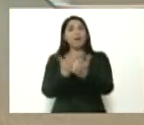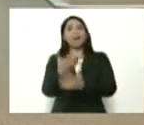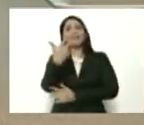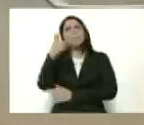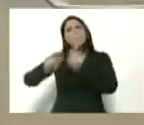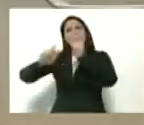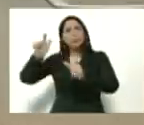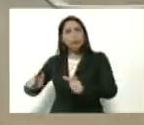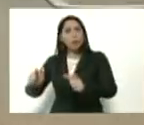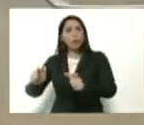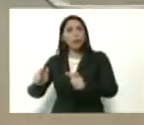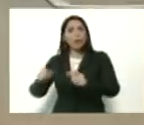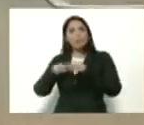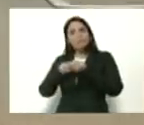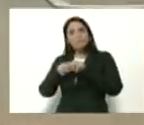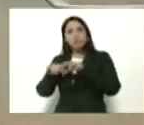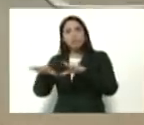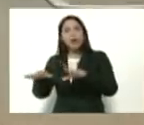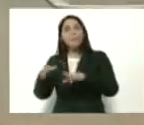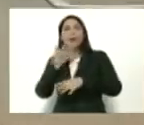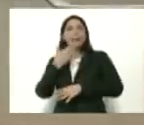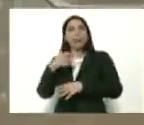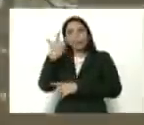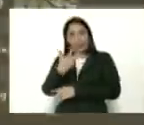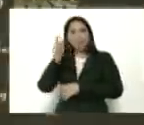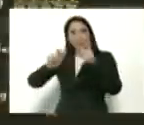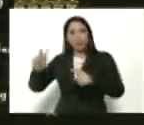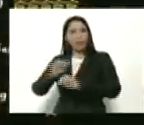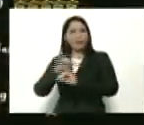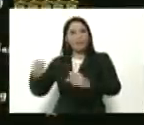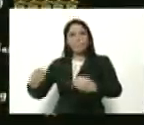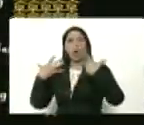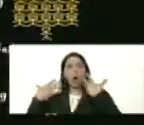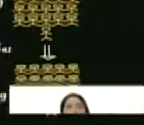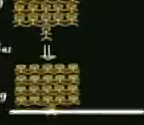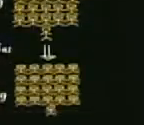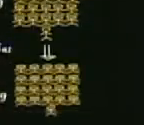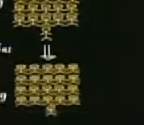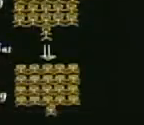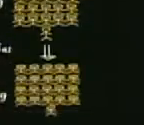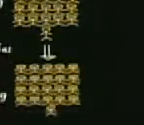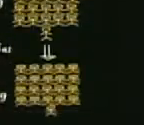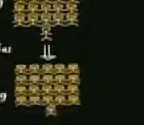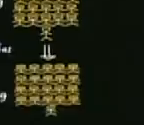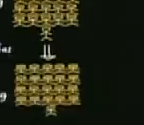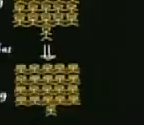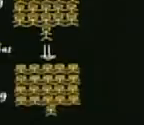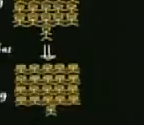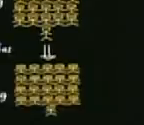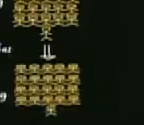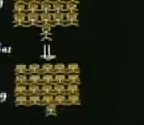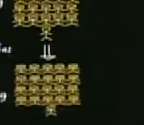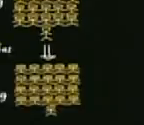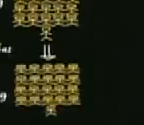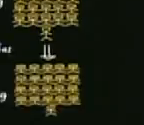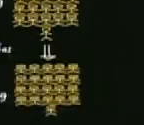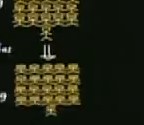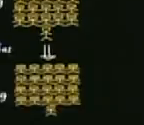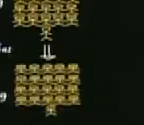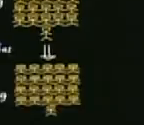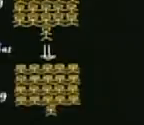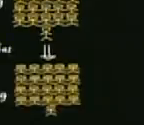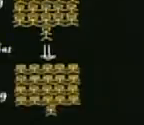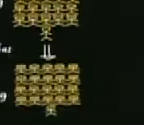personas contagiadas del COVID-19. Bueno, ya llevamos dos ramificaciones, una en el municipio